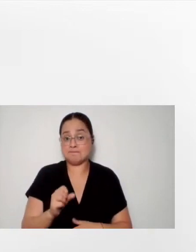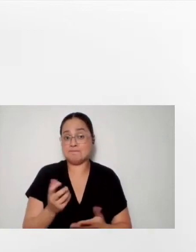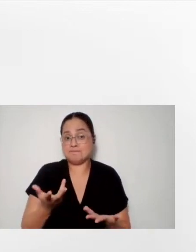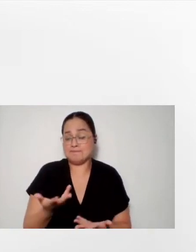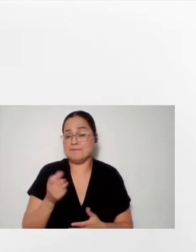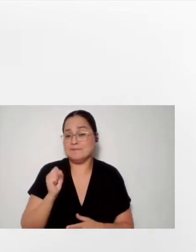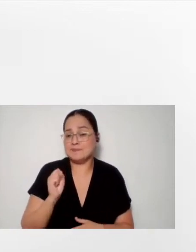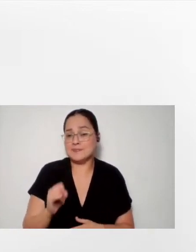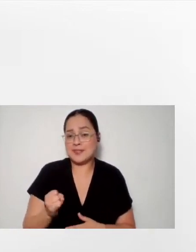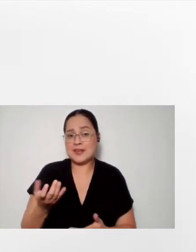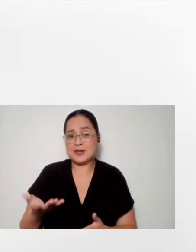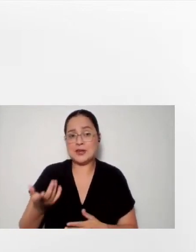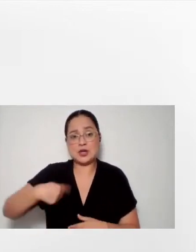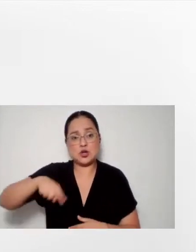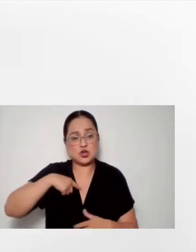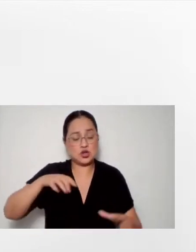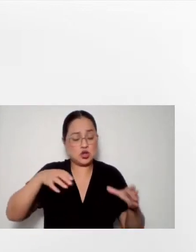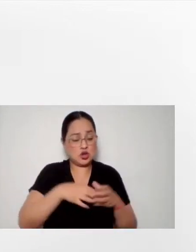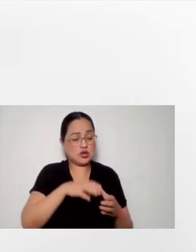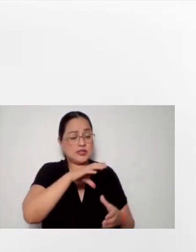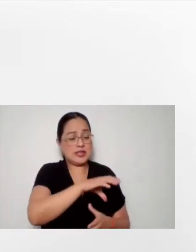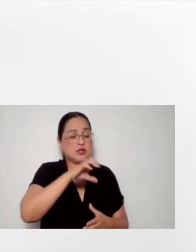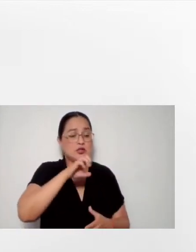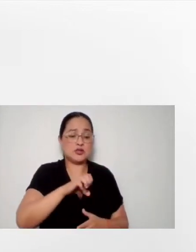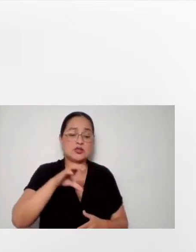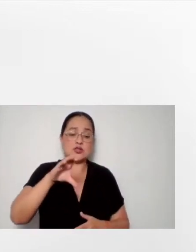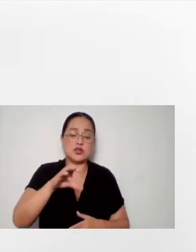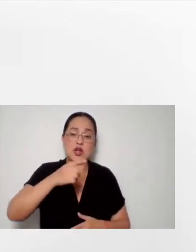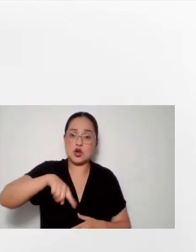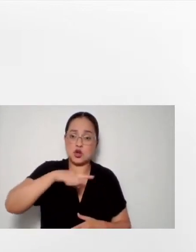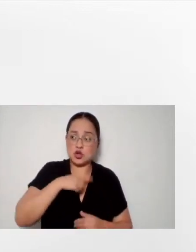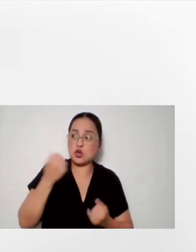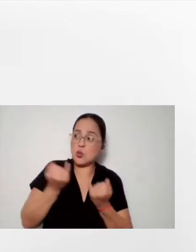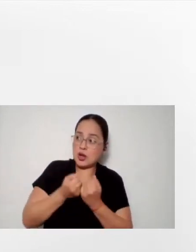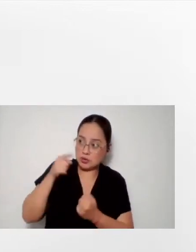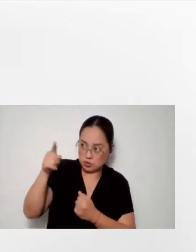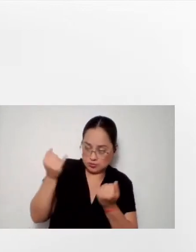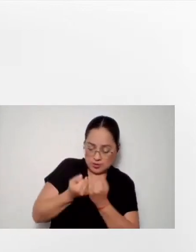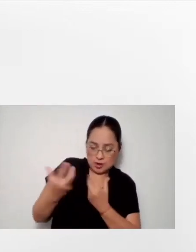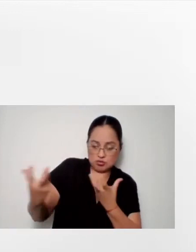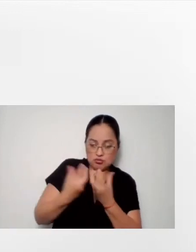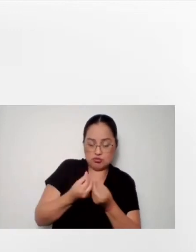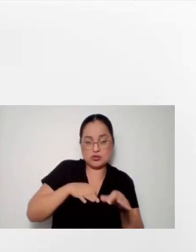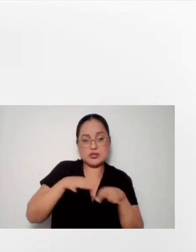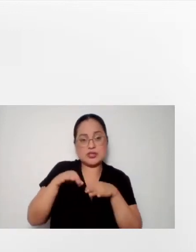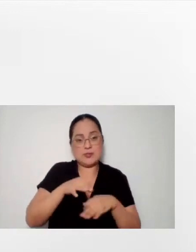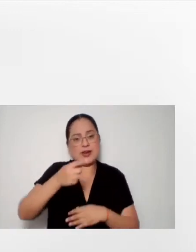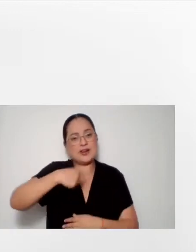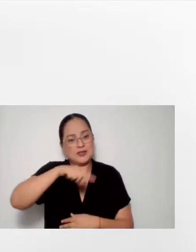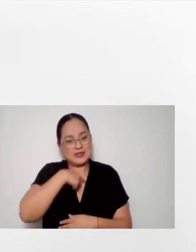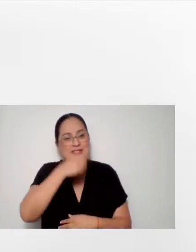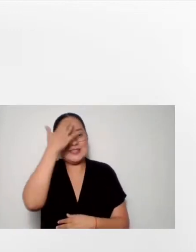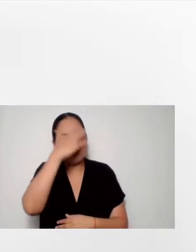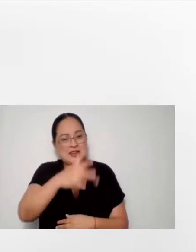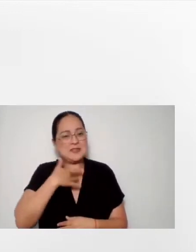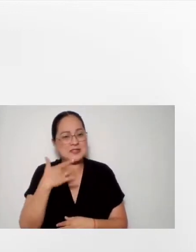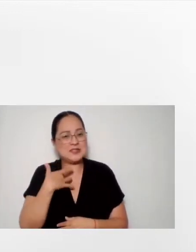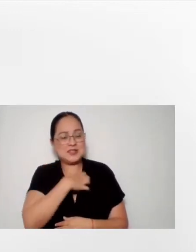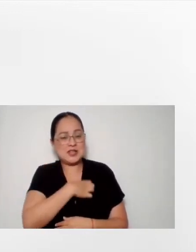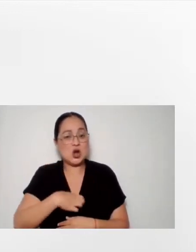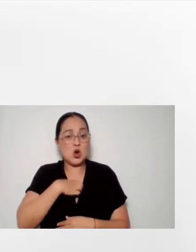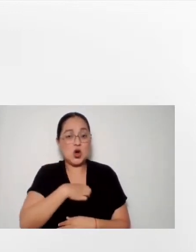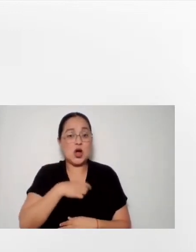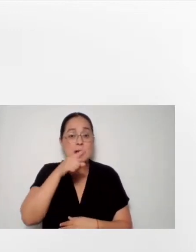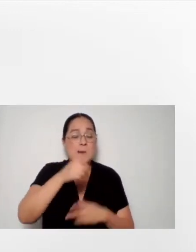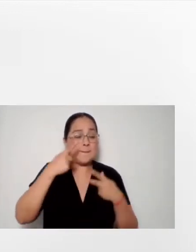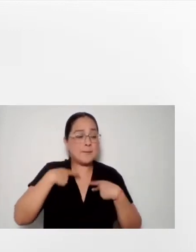nosotros en el centro, y tú que trabajas en el centro también, es como muy gratificante ver que la gente ingresa